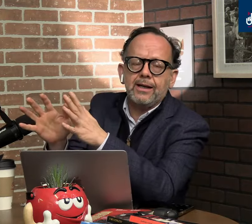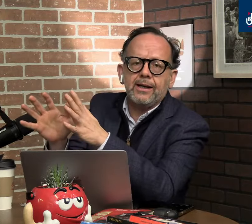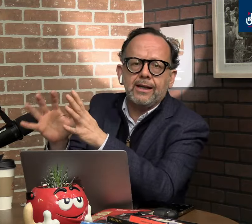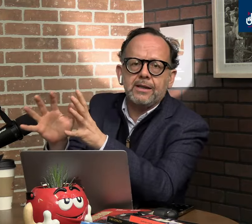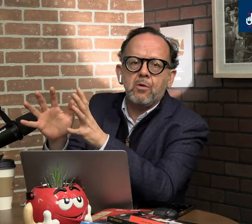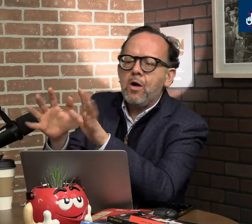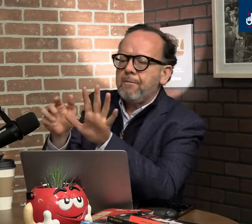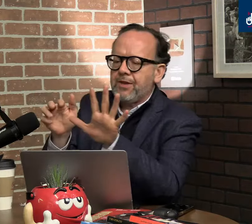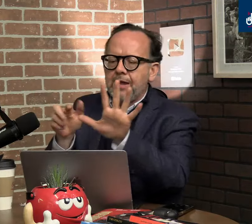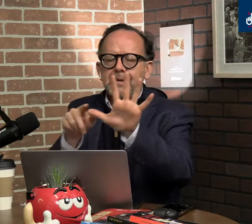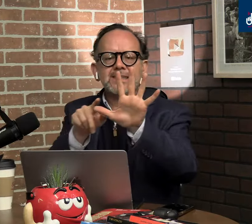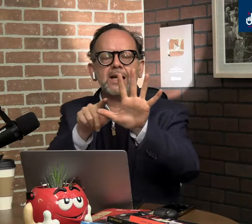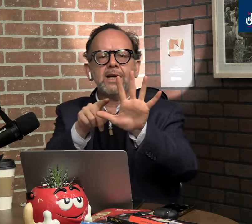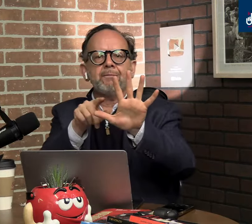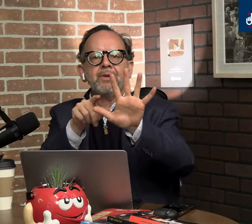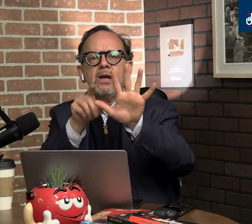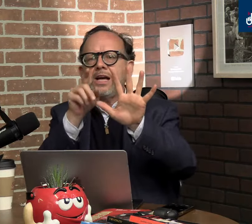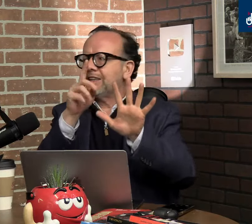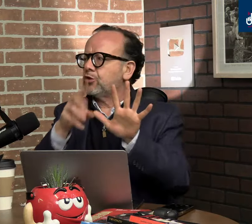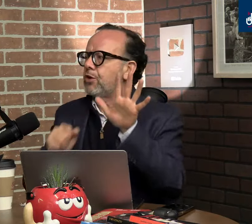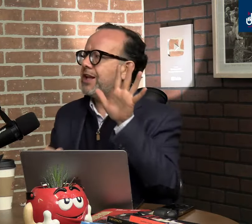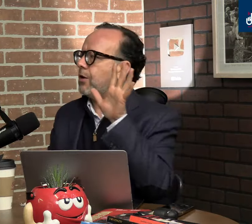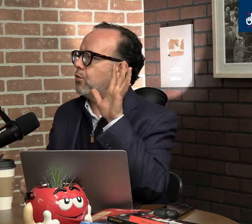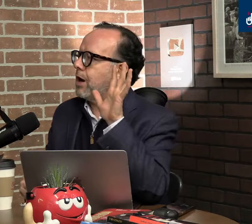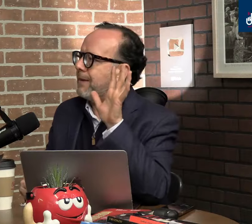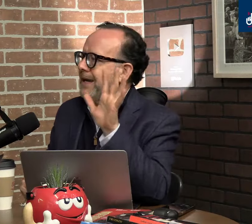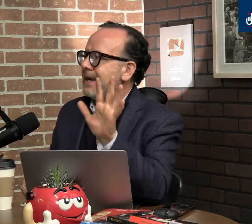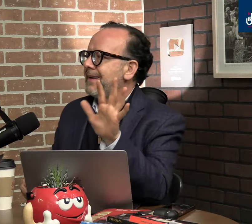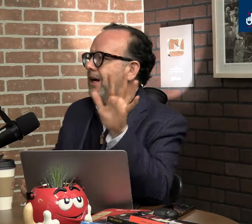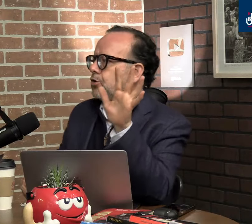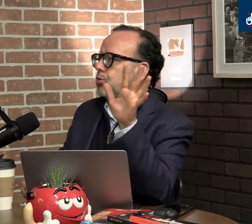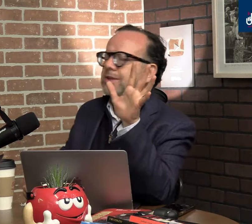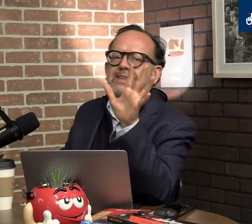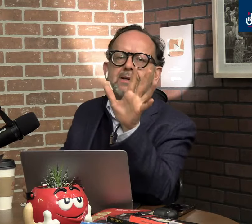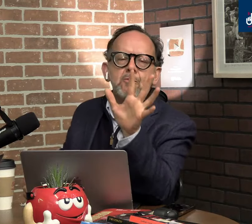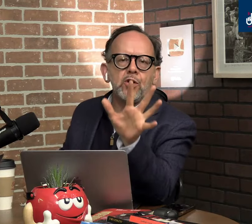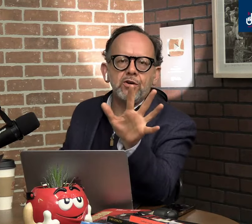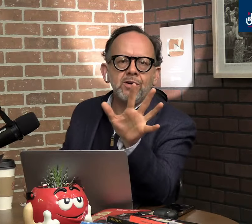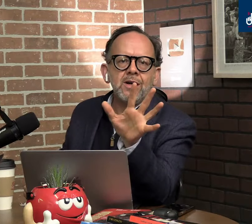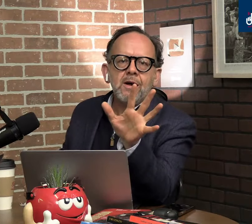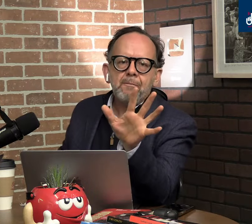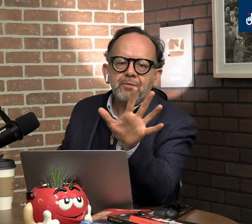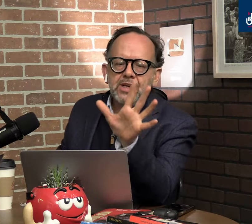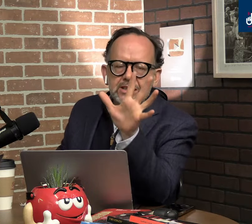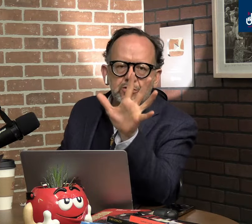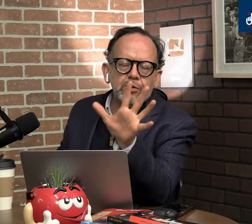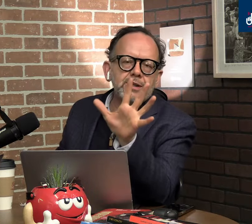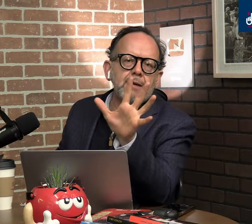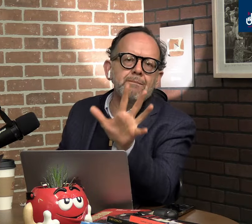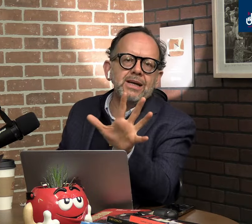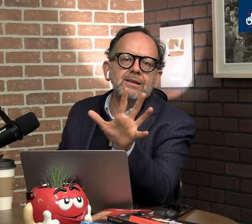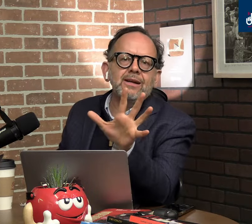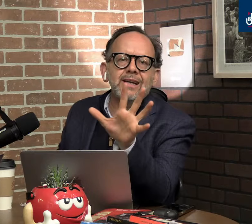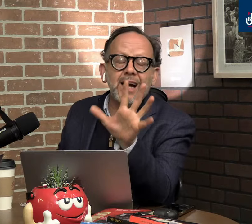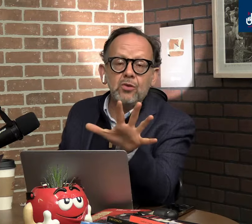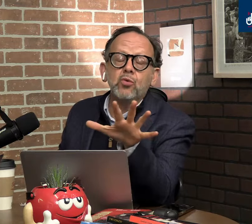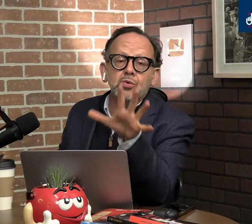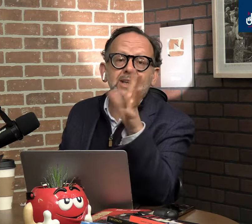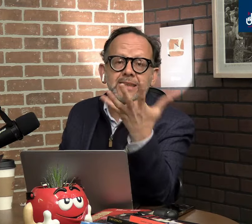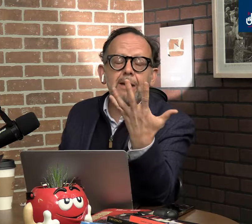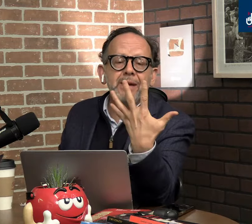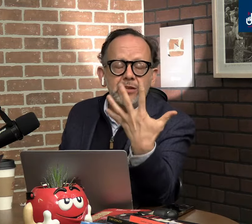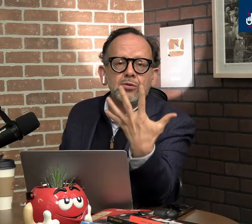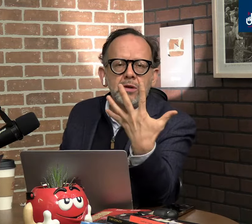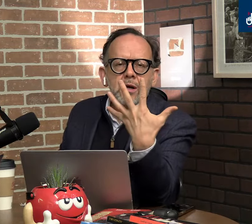bronca del legislativo. Nada más que estoy de alguna manera dejando un testimonio y estoy también dejando